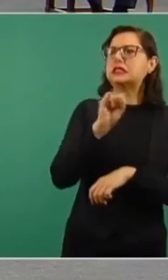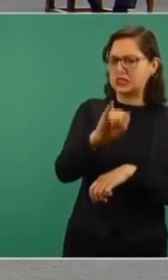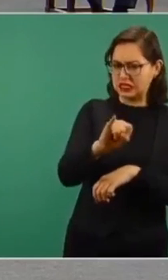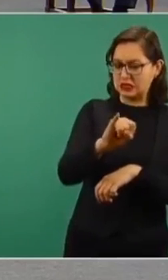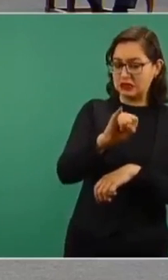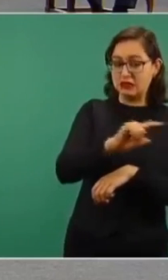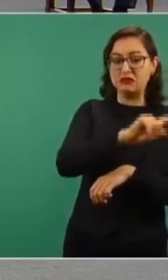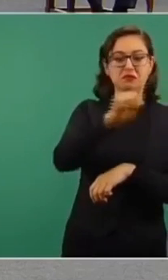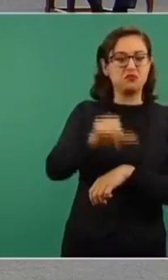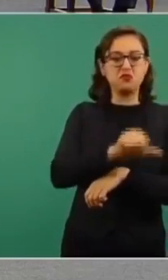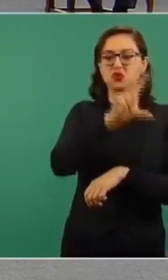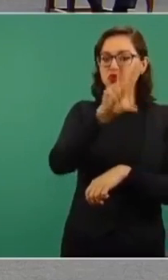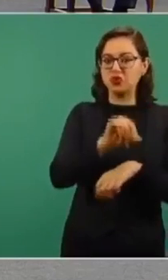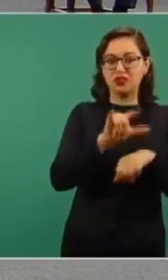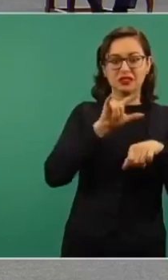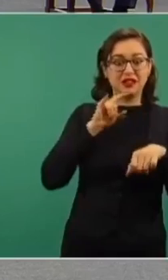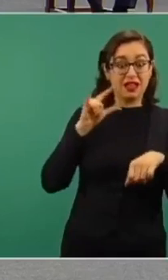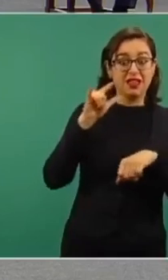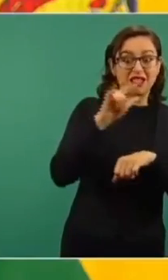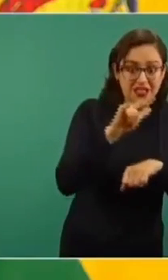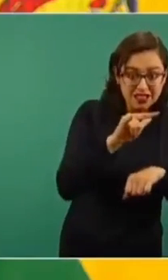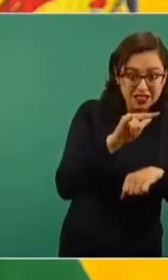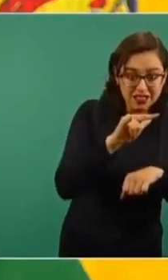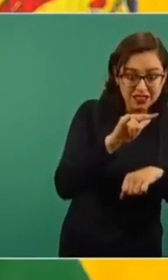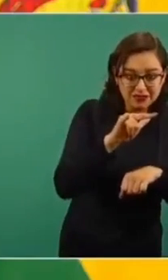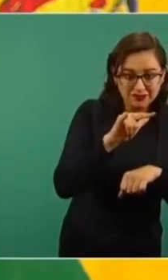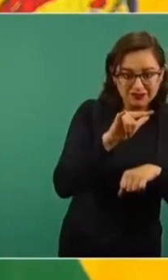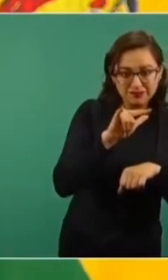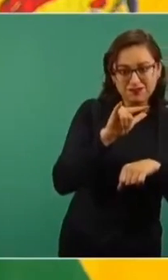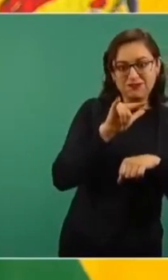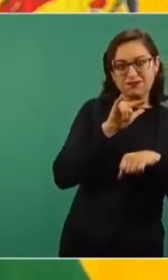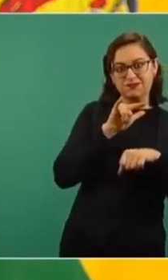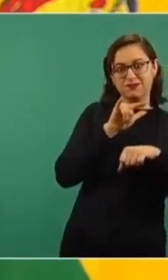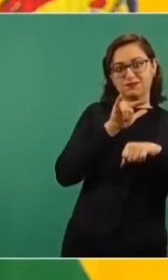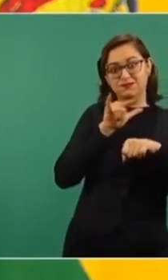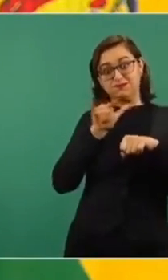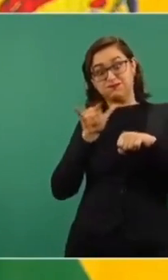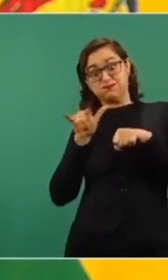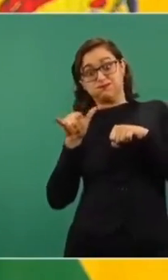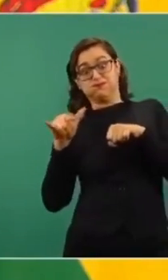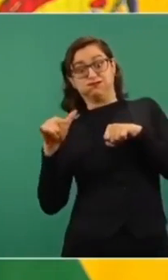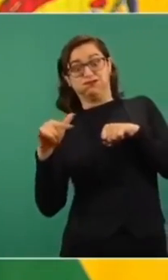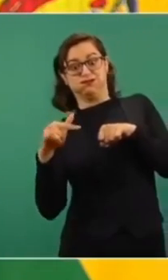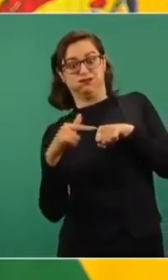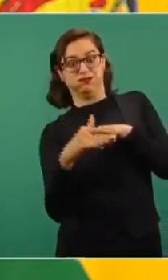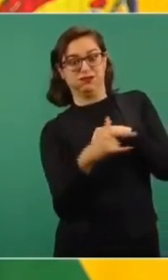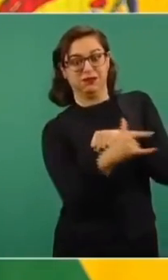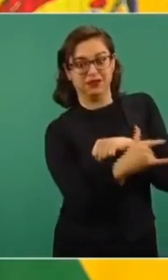lo estaban viendo, en fin. Entonces hubo que rodear el espacio de Ecuador.